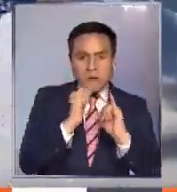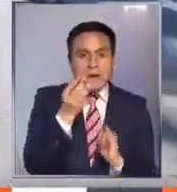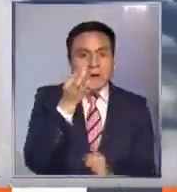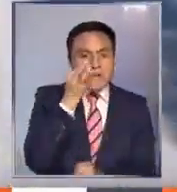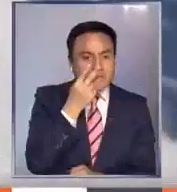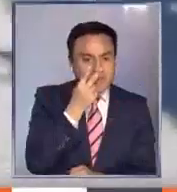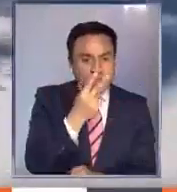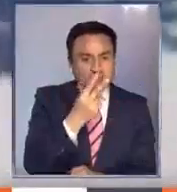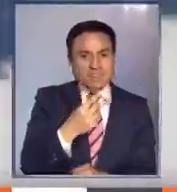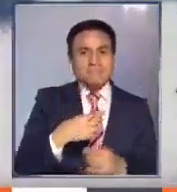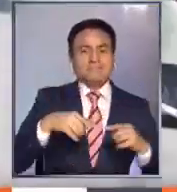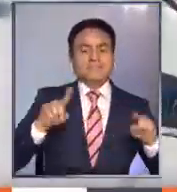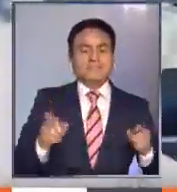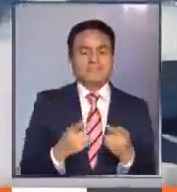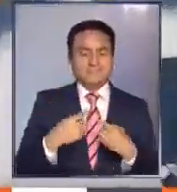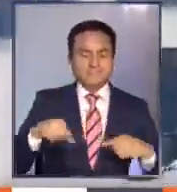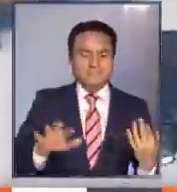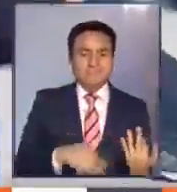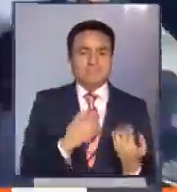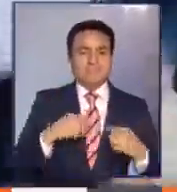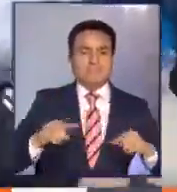fíjese.